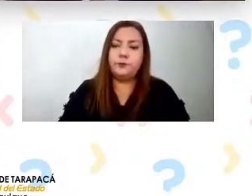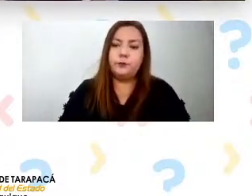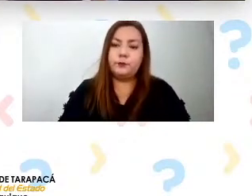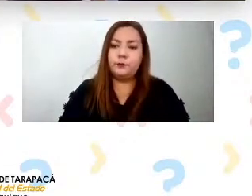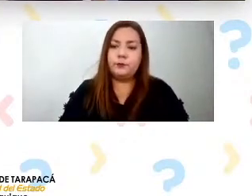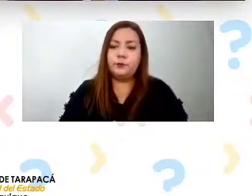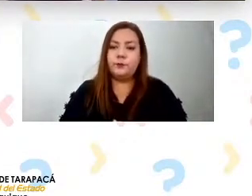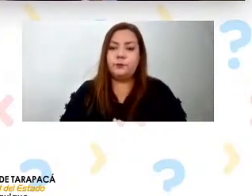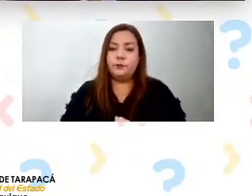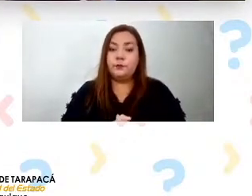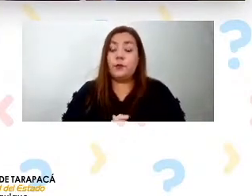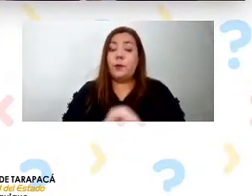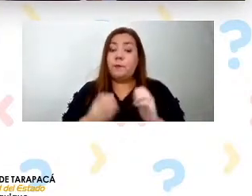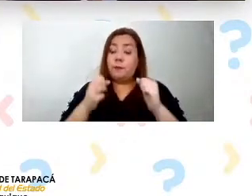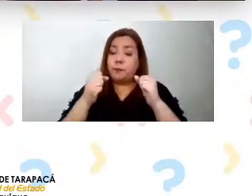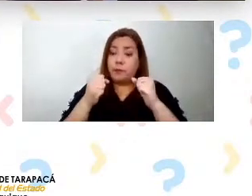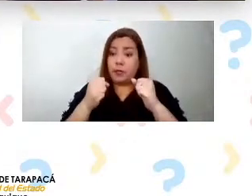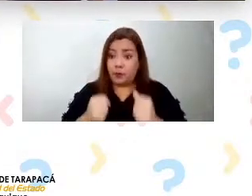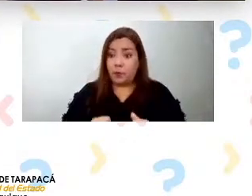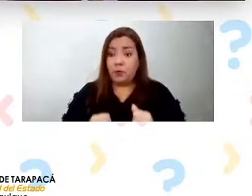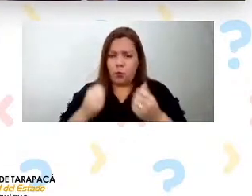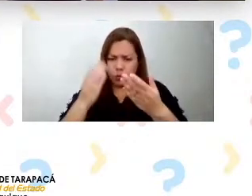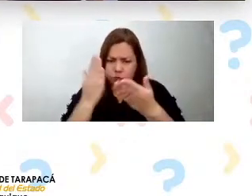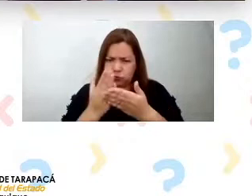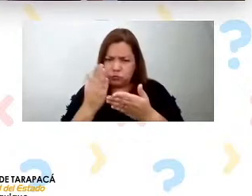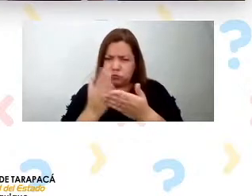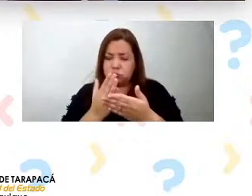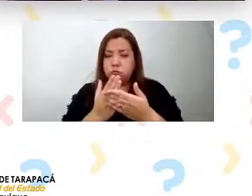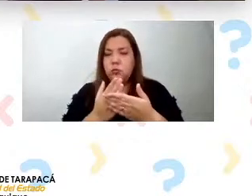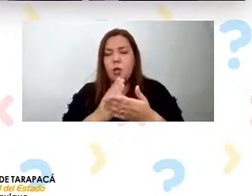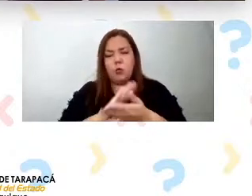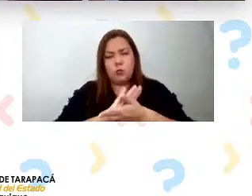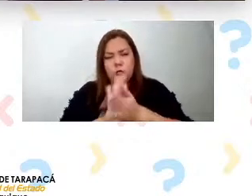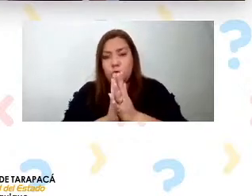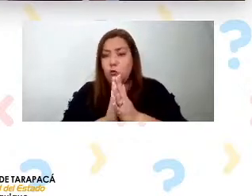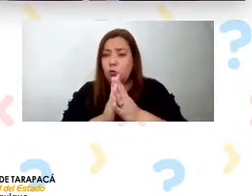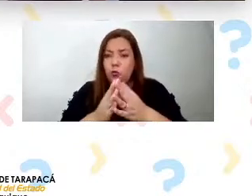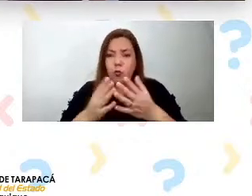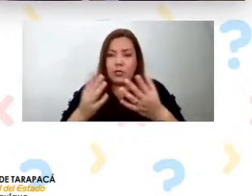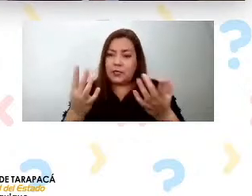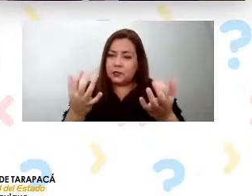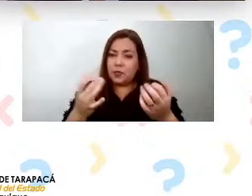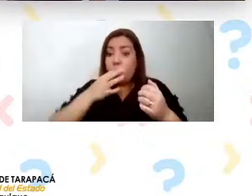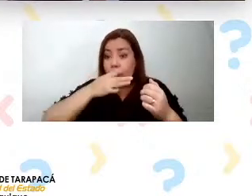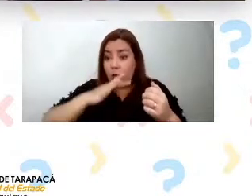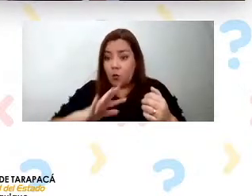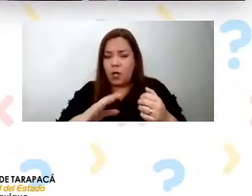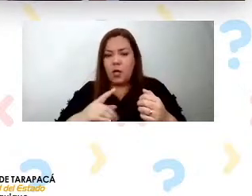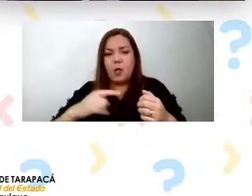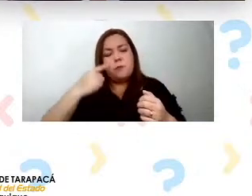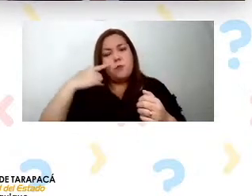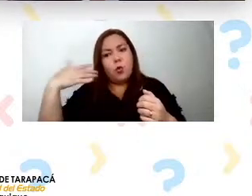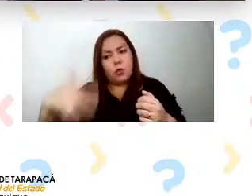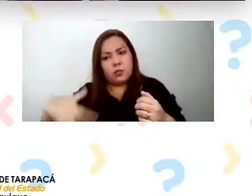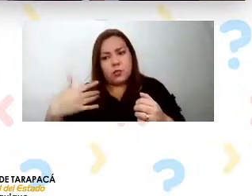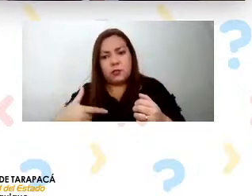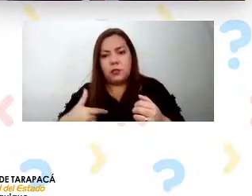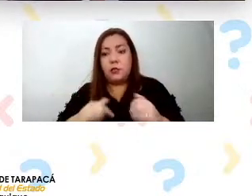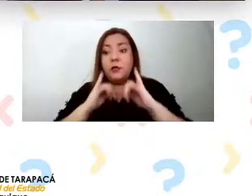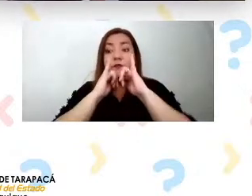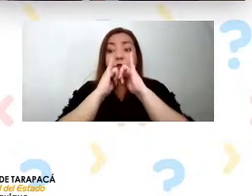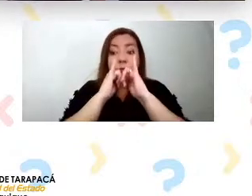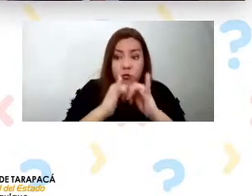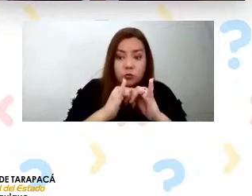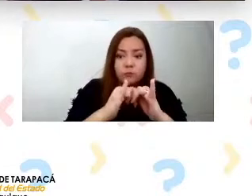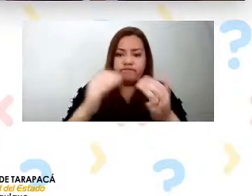Para que podamos estudiar en realidad los recursos hídricos, es súper importante, ¿no es cierto?, que existan datos. Y en